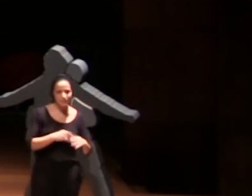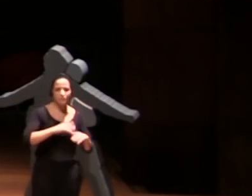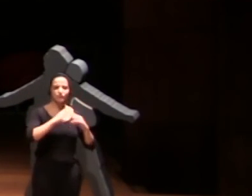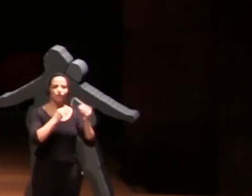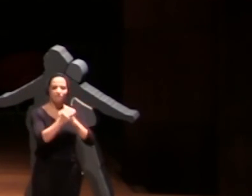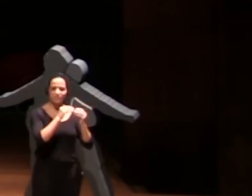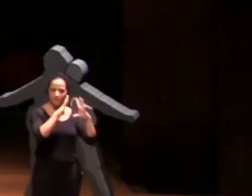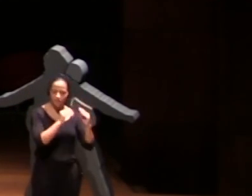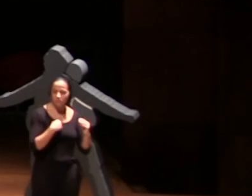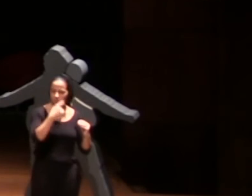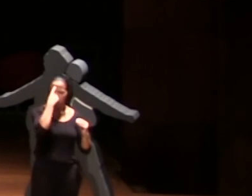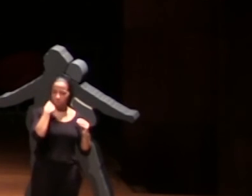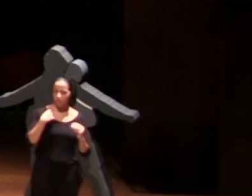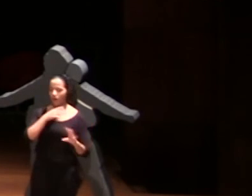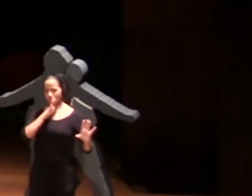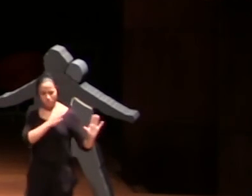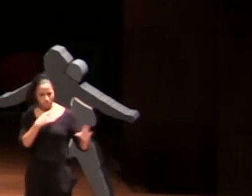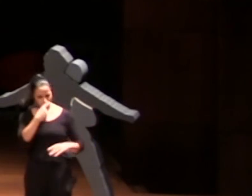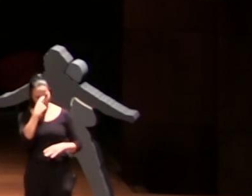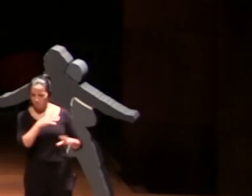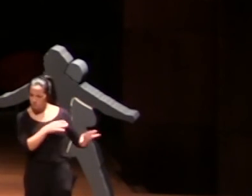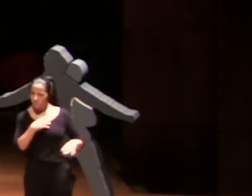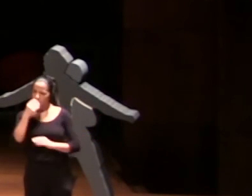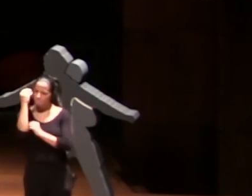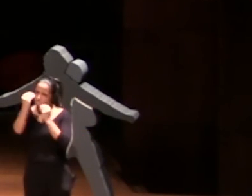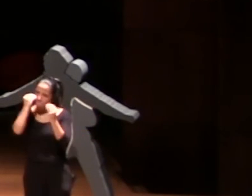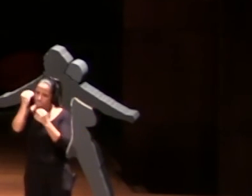blandos, donde, bueno, aquí aparece... Uy, perdón.